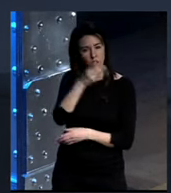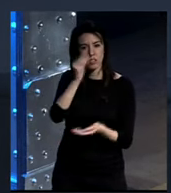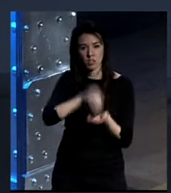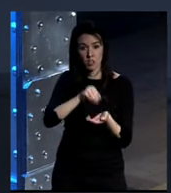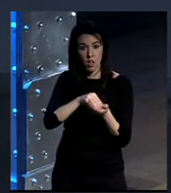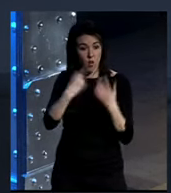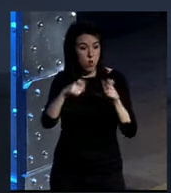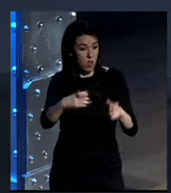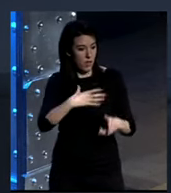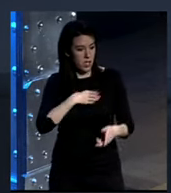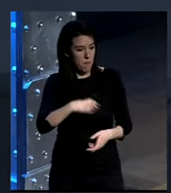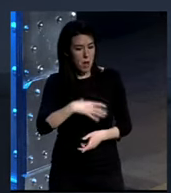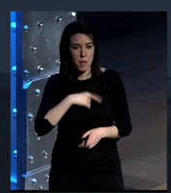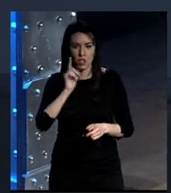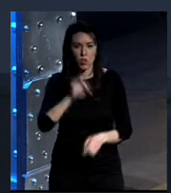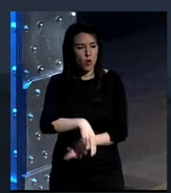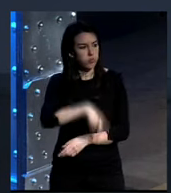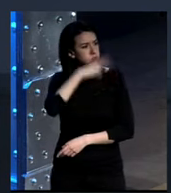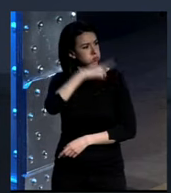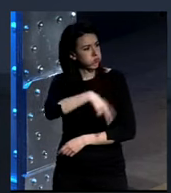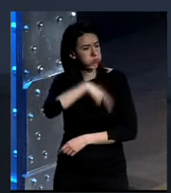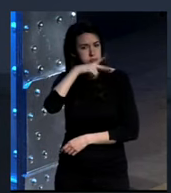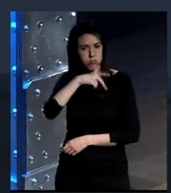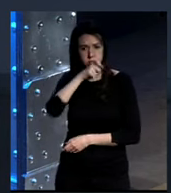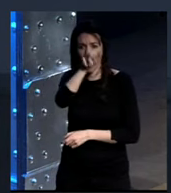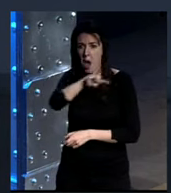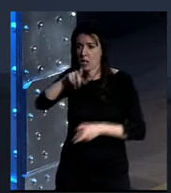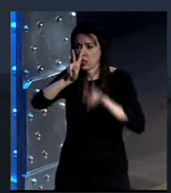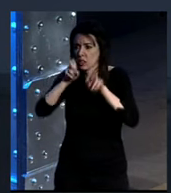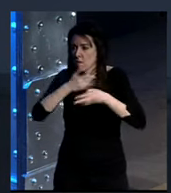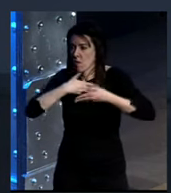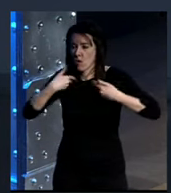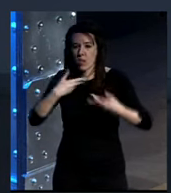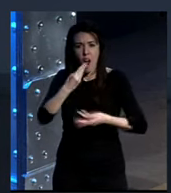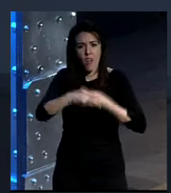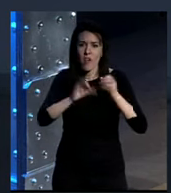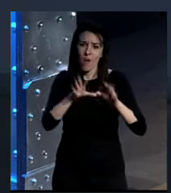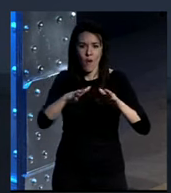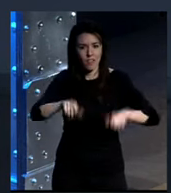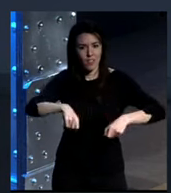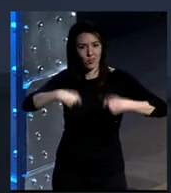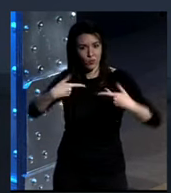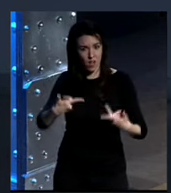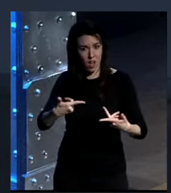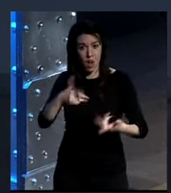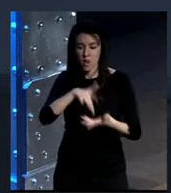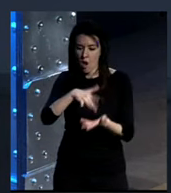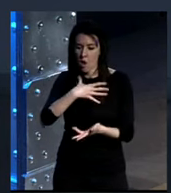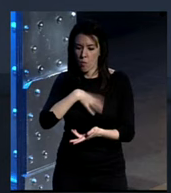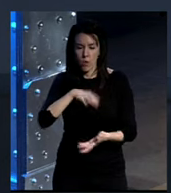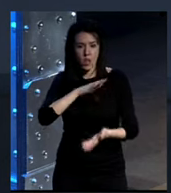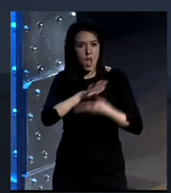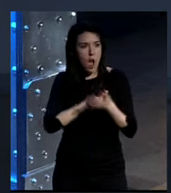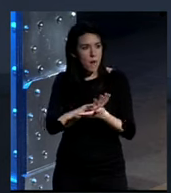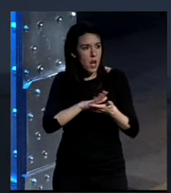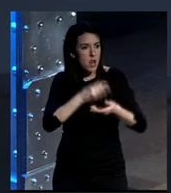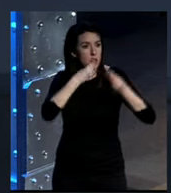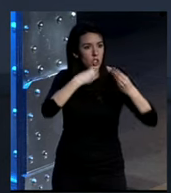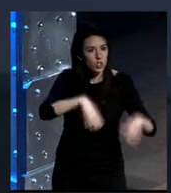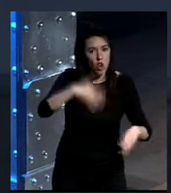necesitaba papeles, se ponía a hablar delante de gente de cualquier tema y lo hacía con mucha naturalidad. Era capaz de hablarte de historia,